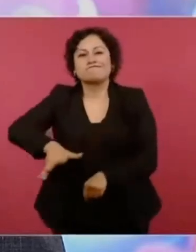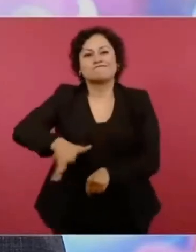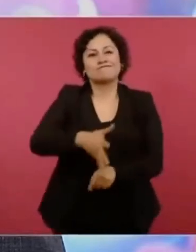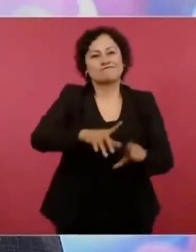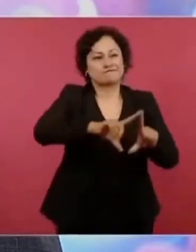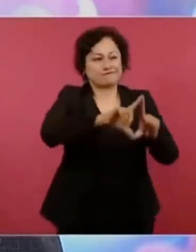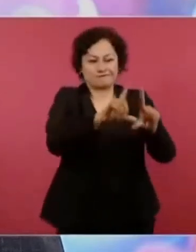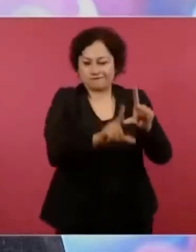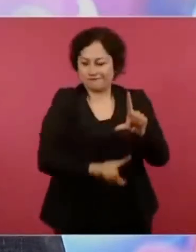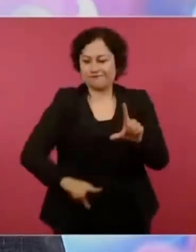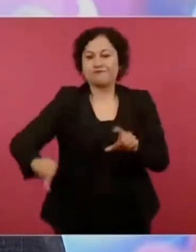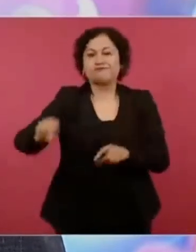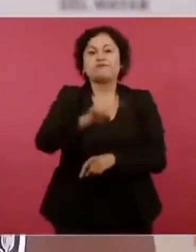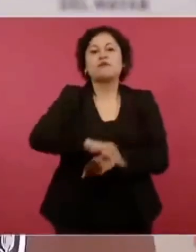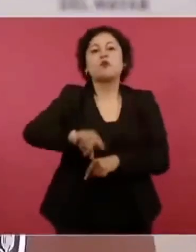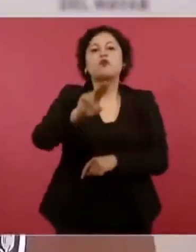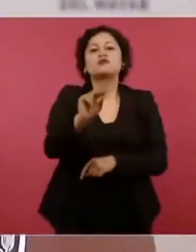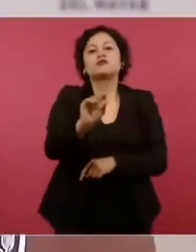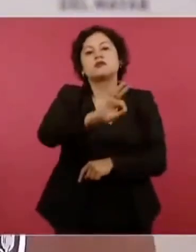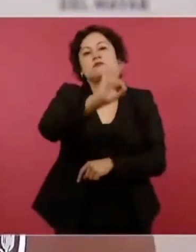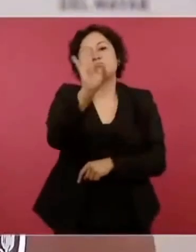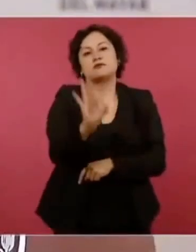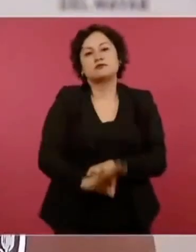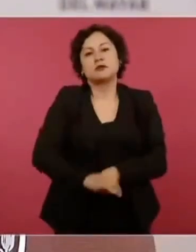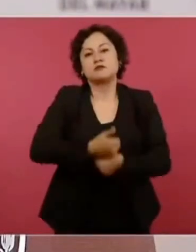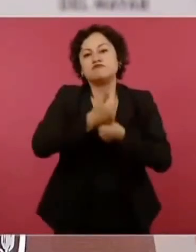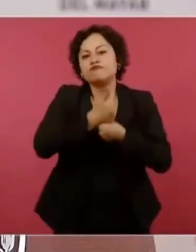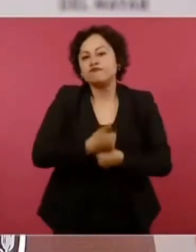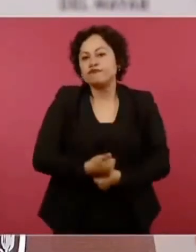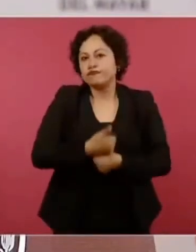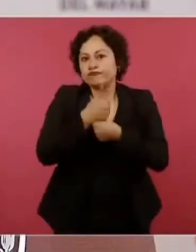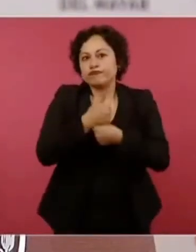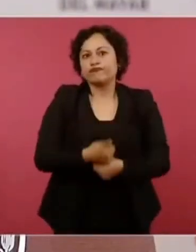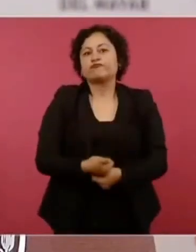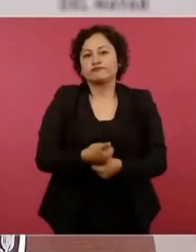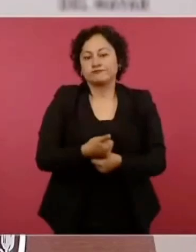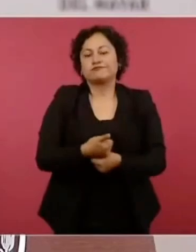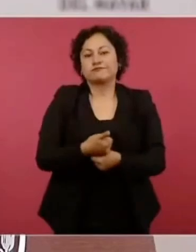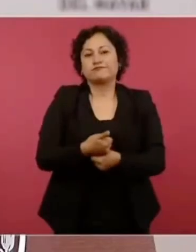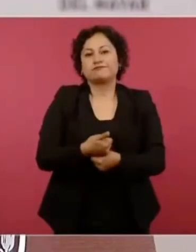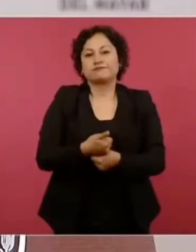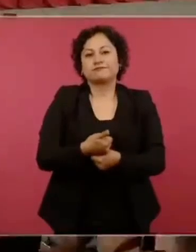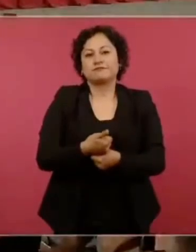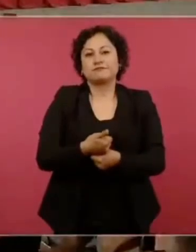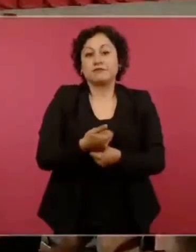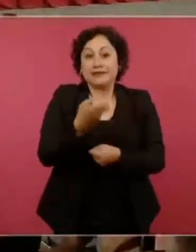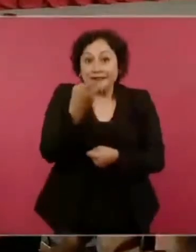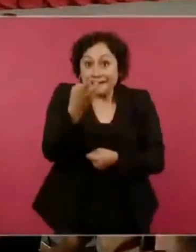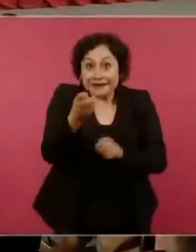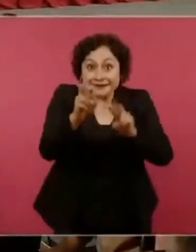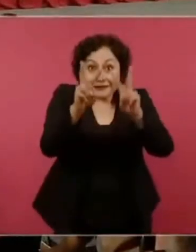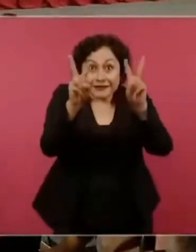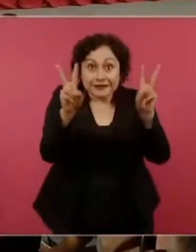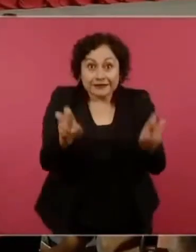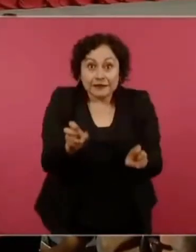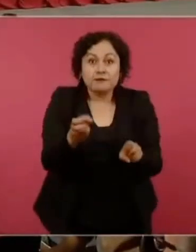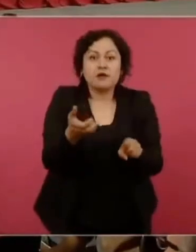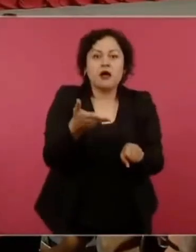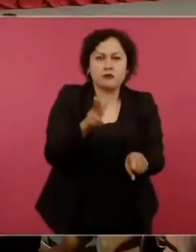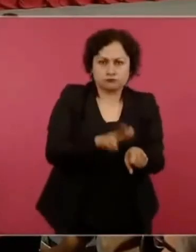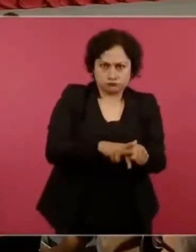de lo que sufre la humanidad y se atienden en el primer nivel de atención. En la